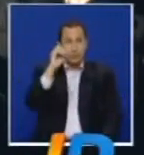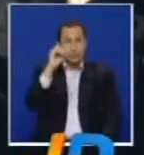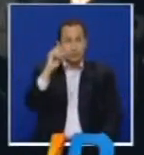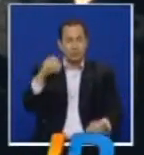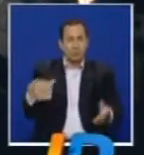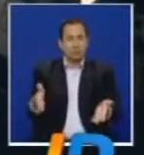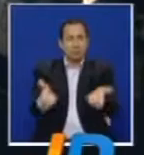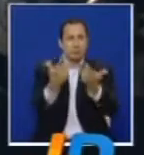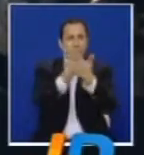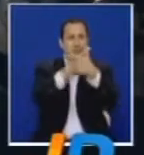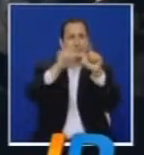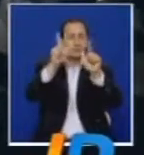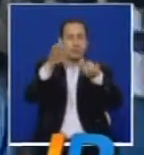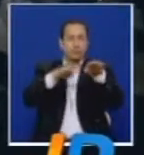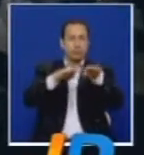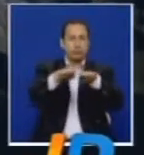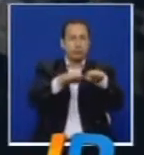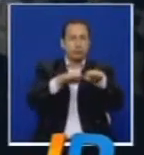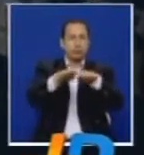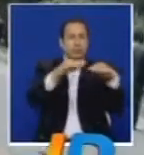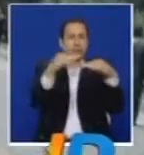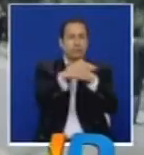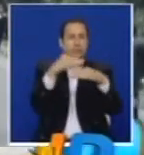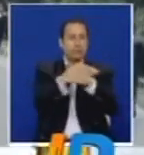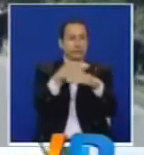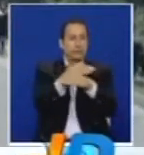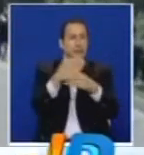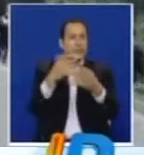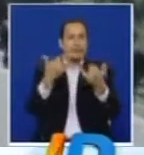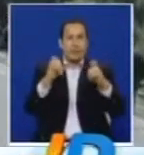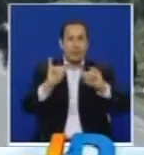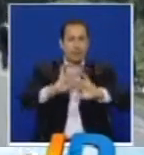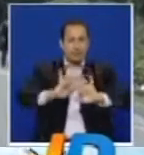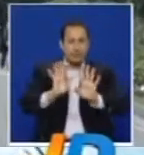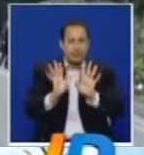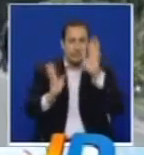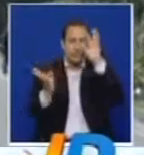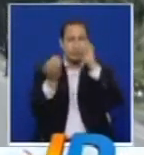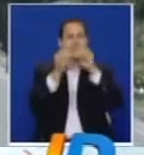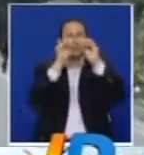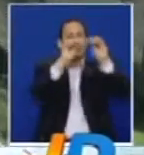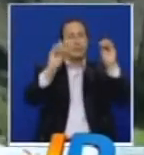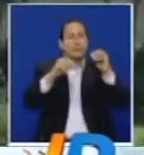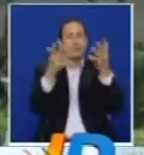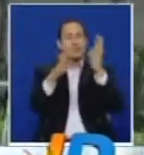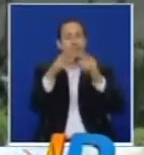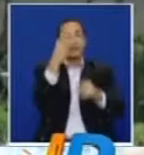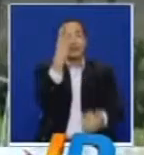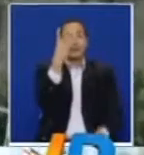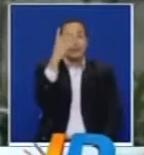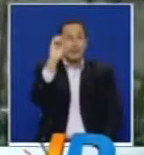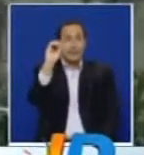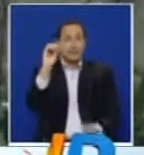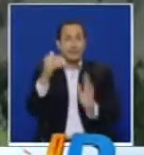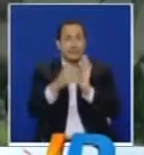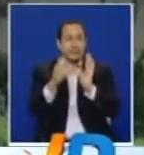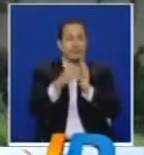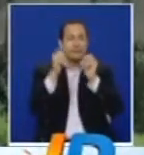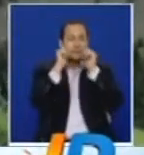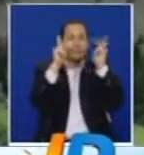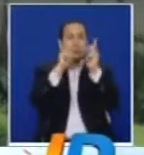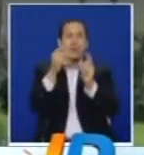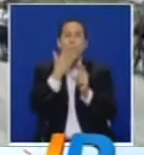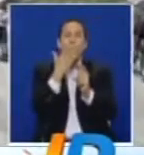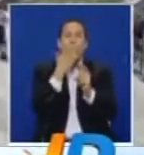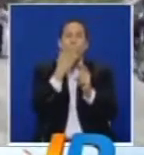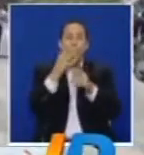paso libre a las vías y al tránsito. Con este anuncio, más de 30.000 indígenas que permanecían desde hace 14 días en la vía panamericana